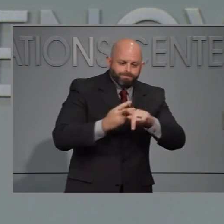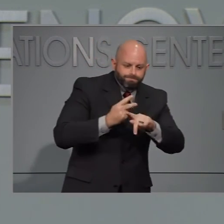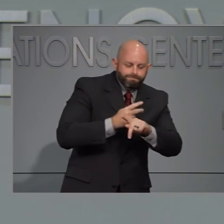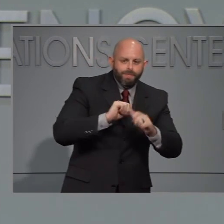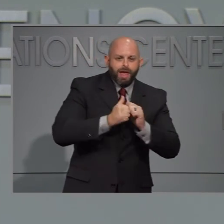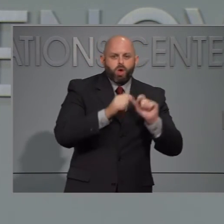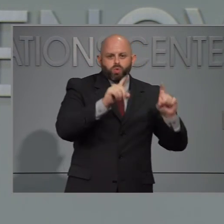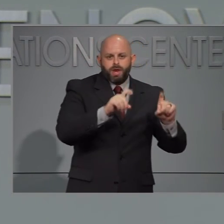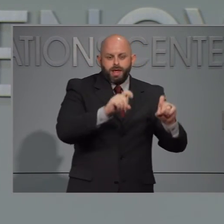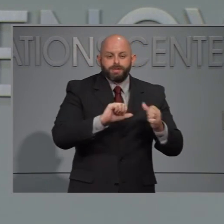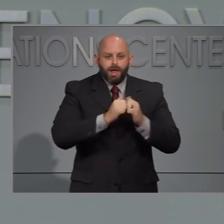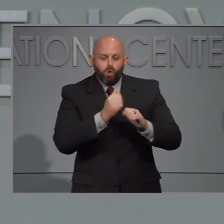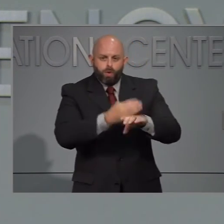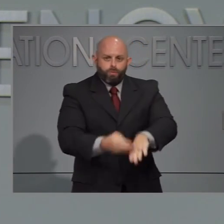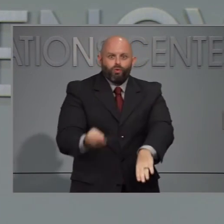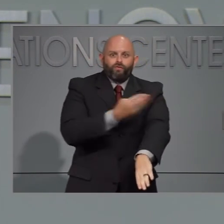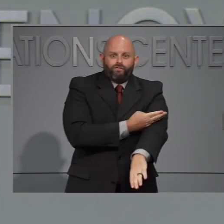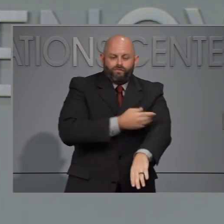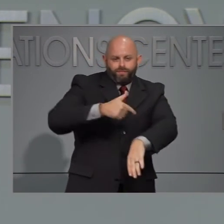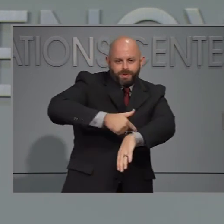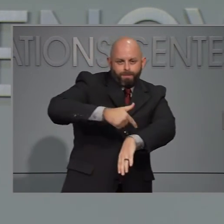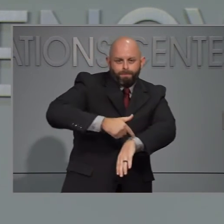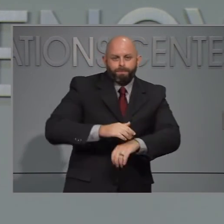el tiempo de regreso, al igual que las